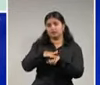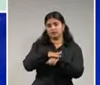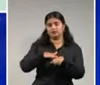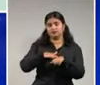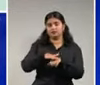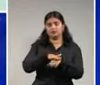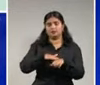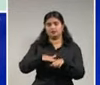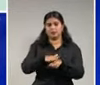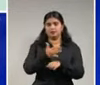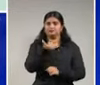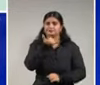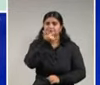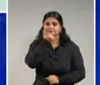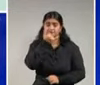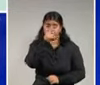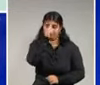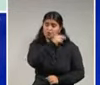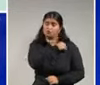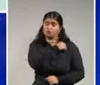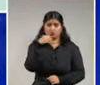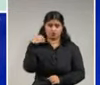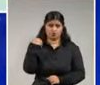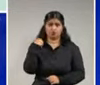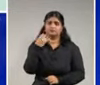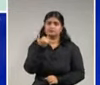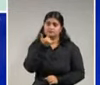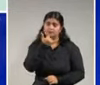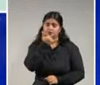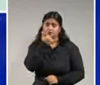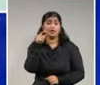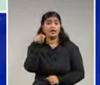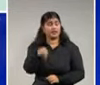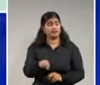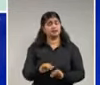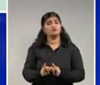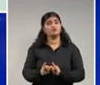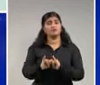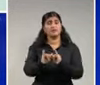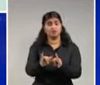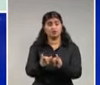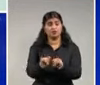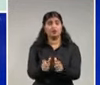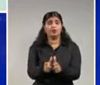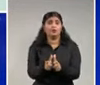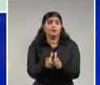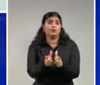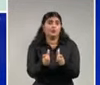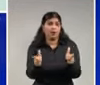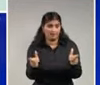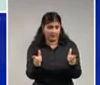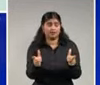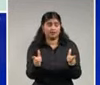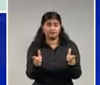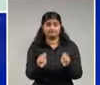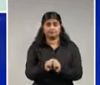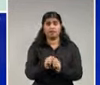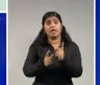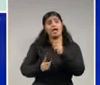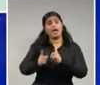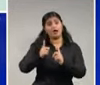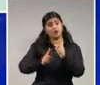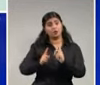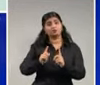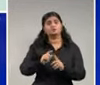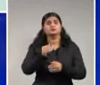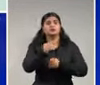mal, estos son los territorios que incrementan sus tasas, independientemente de que muchos de ellos han ido teniendo un